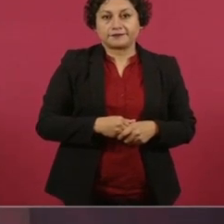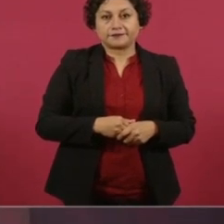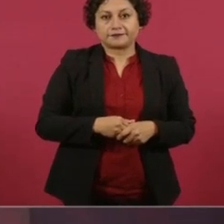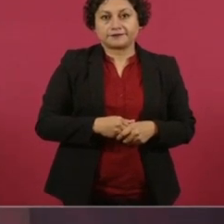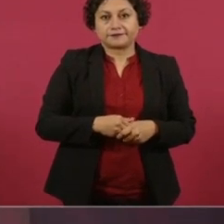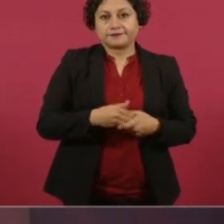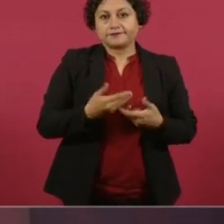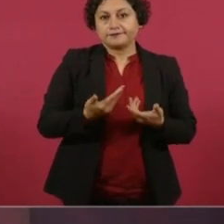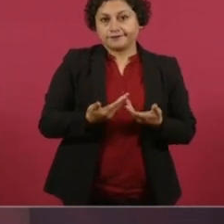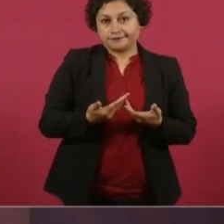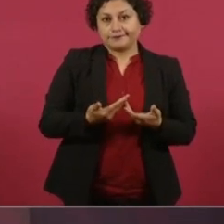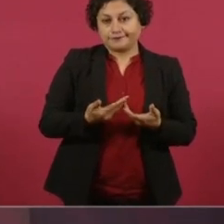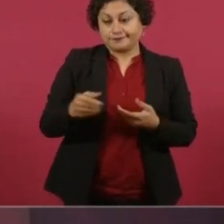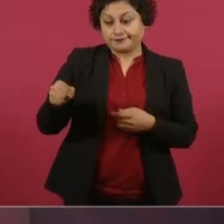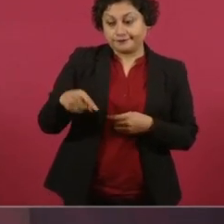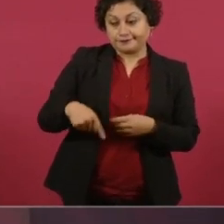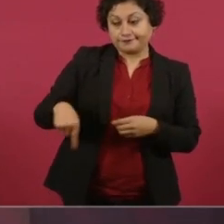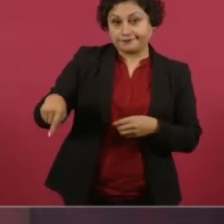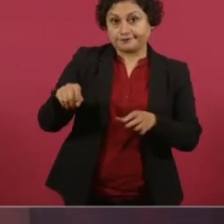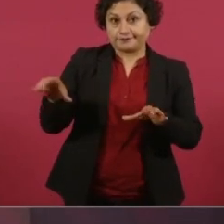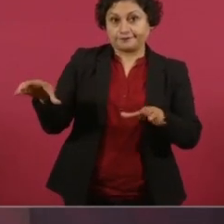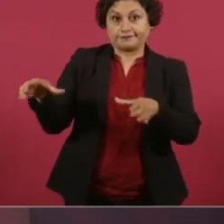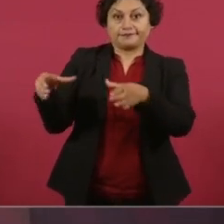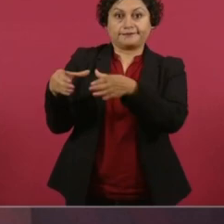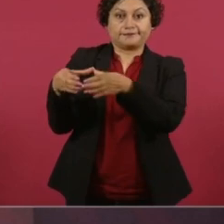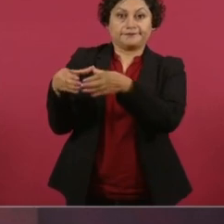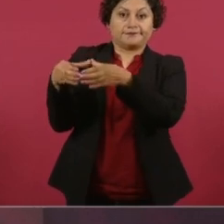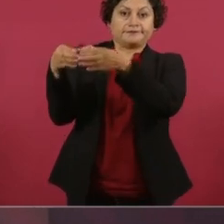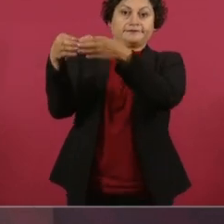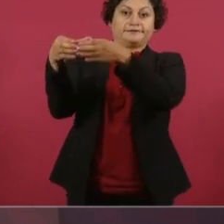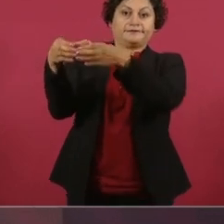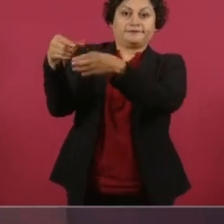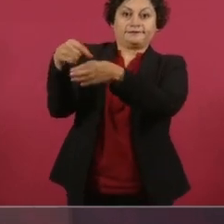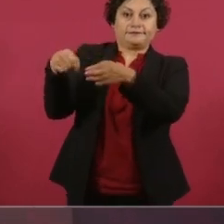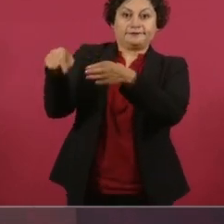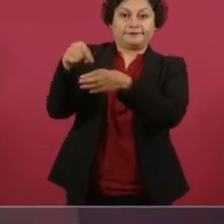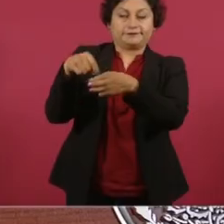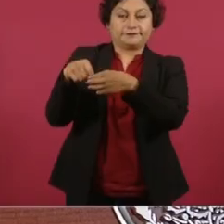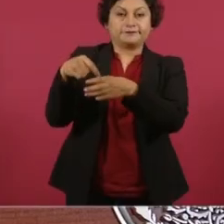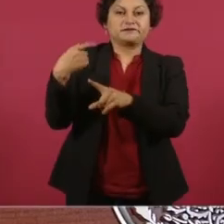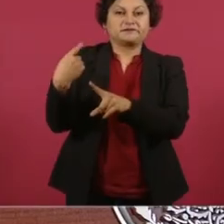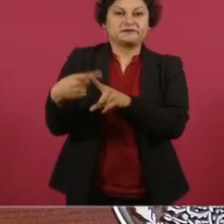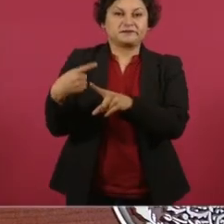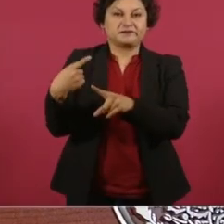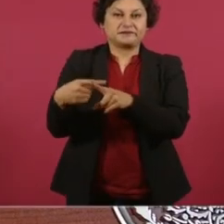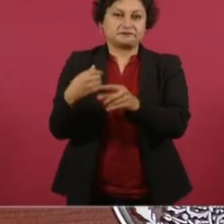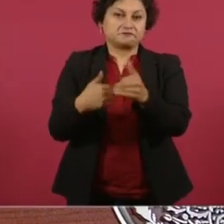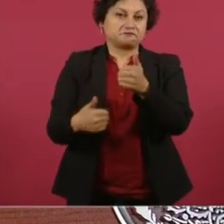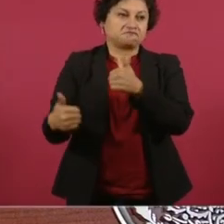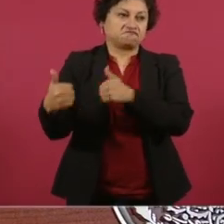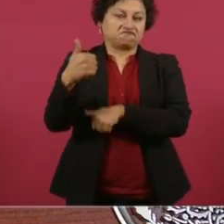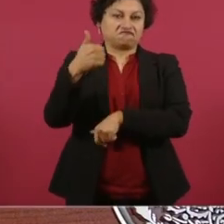élite la conforman los oligarcas,